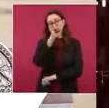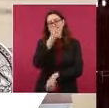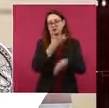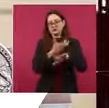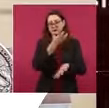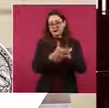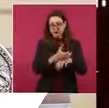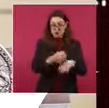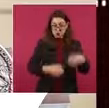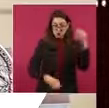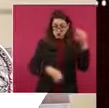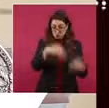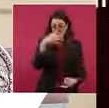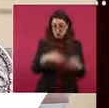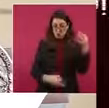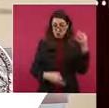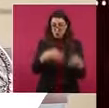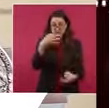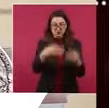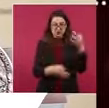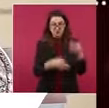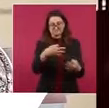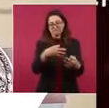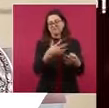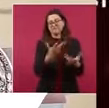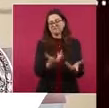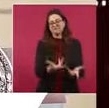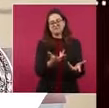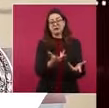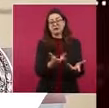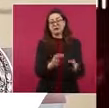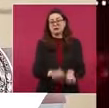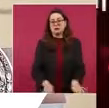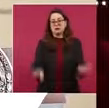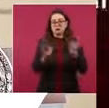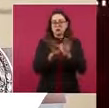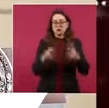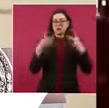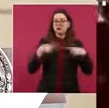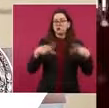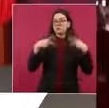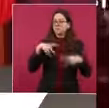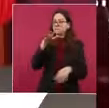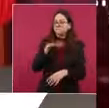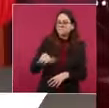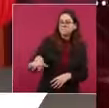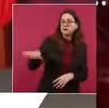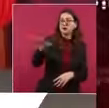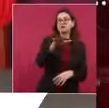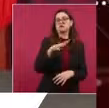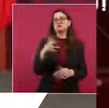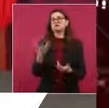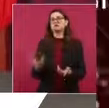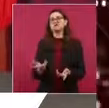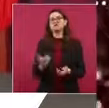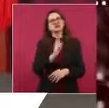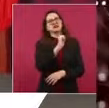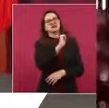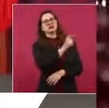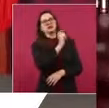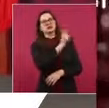También señaló cómo se fueron descongeladas las cuentas de la esposa de García Luna y de Cárdenas Palomino, por lo